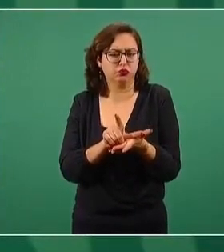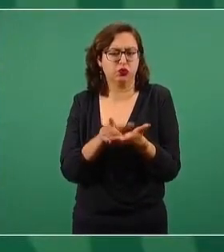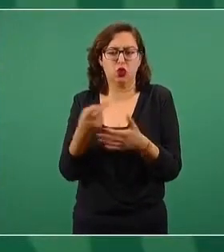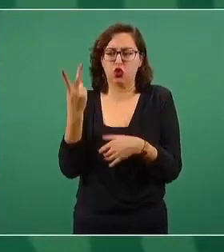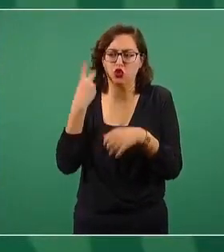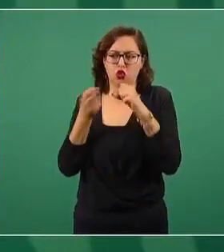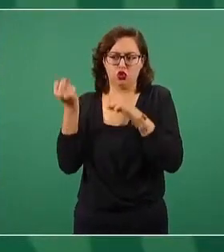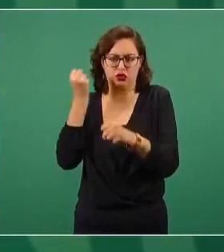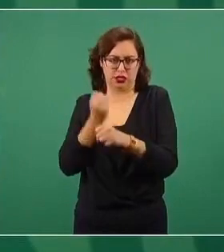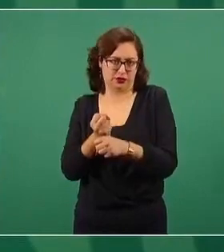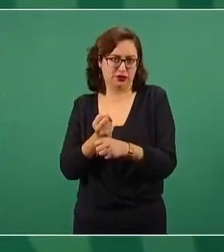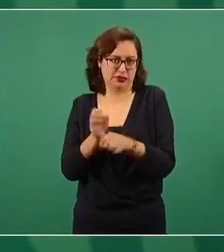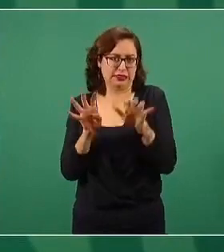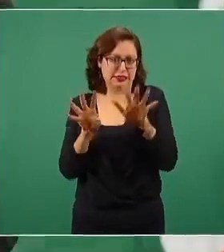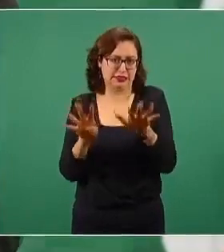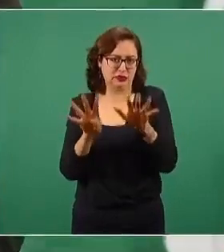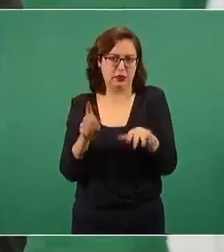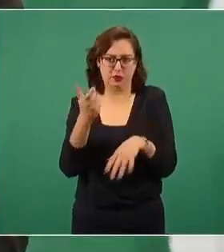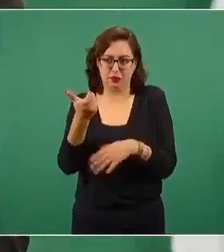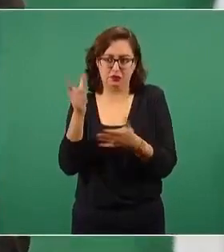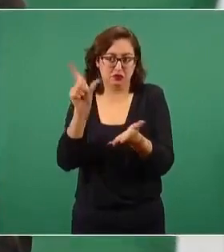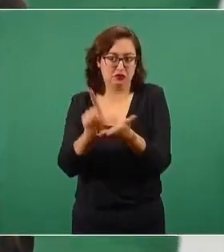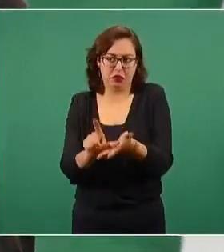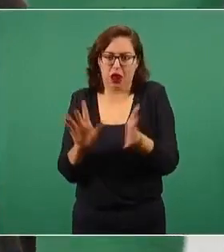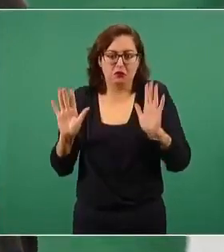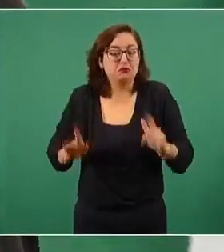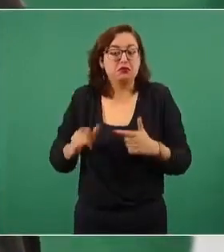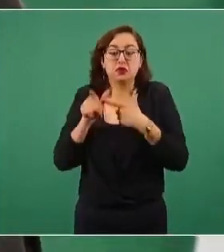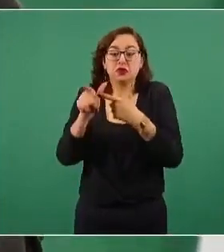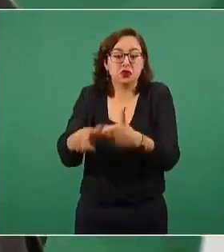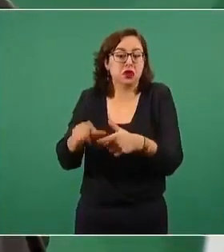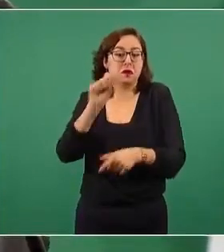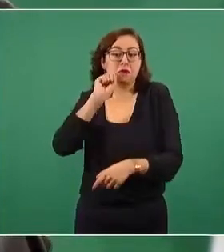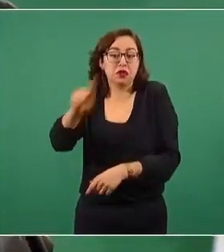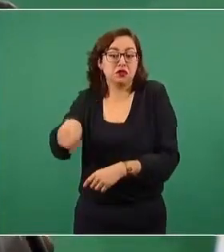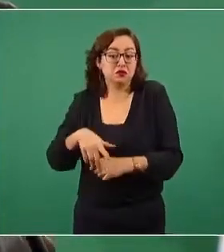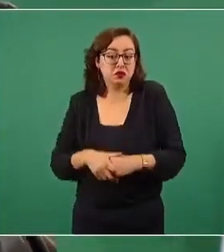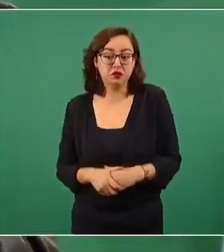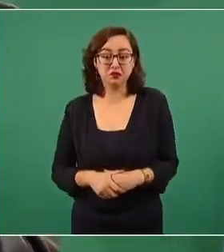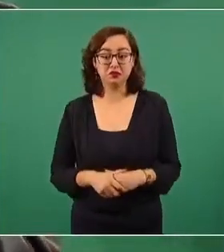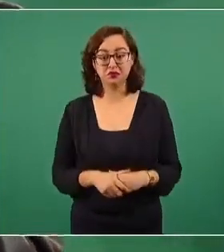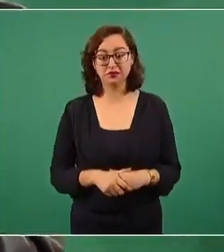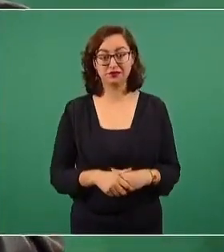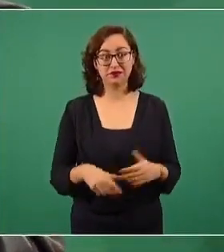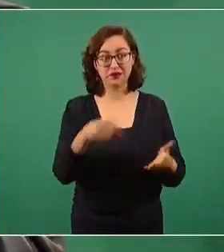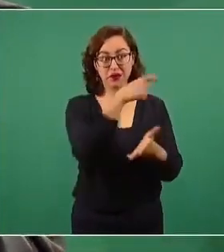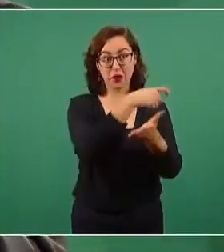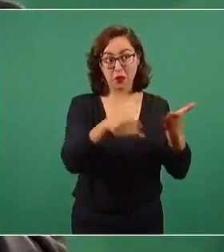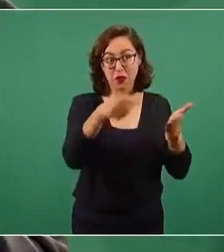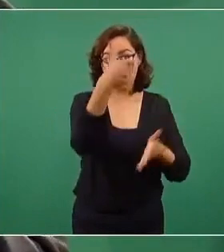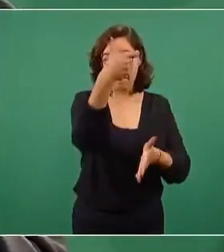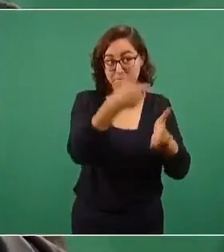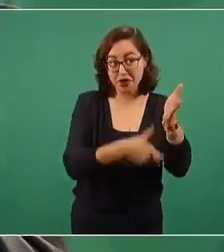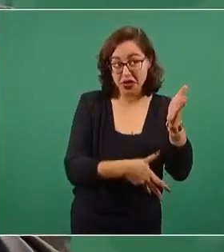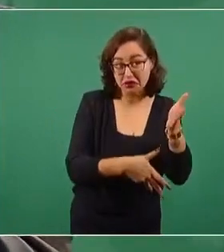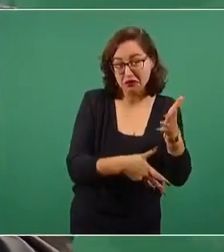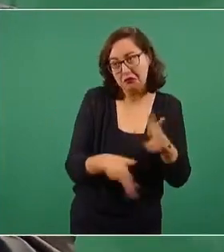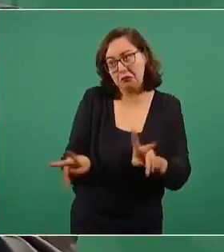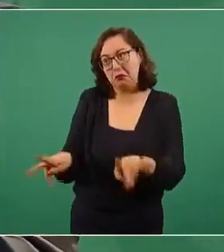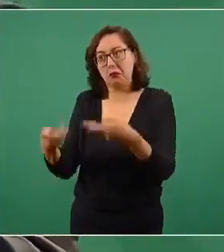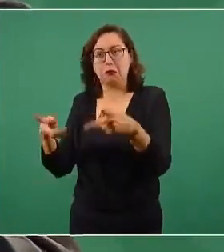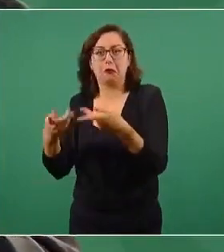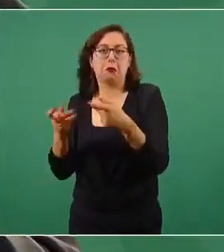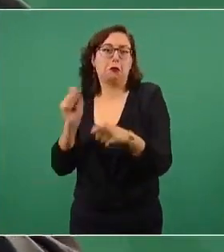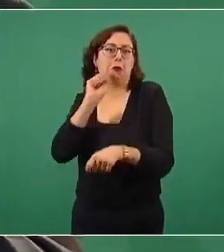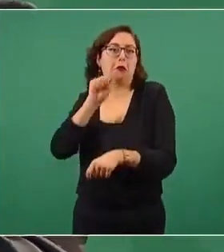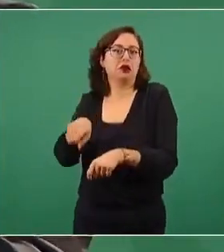se pudo decir, pues está en 19. Entonces, no, bajó.